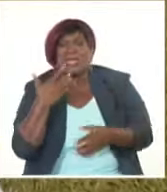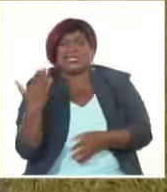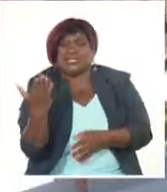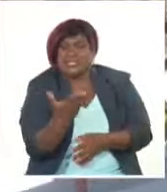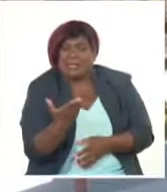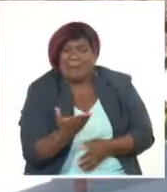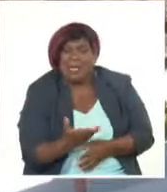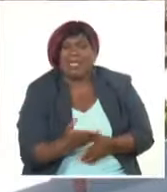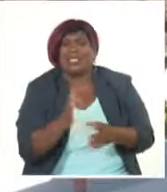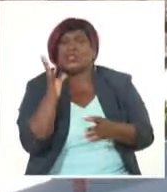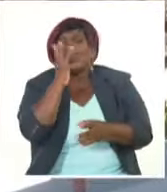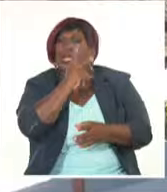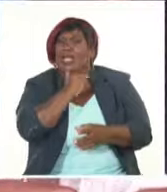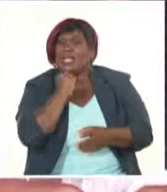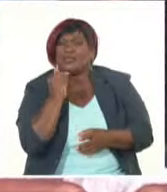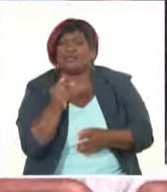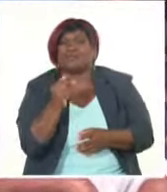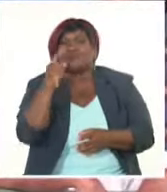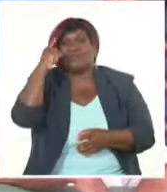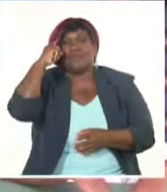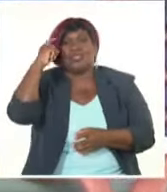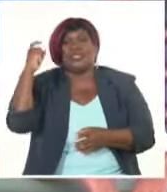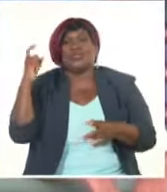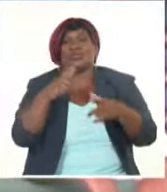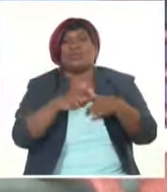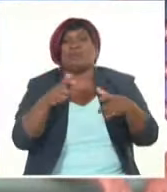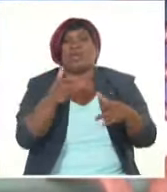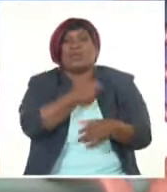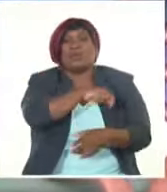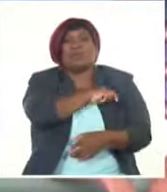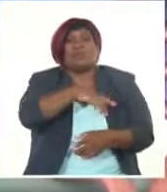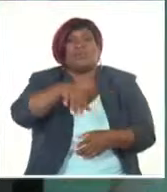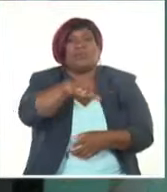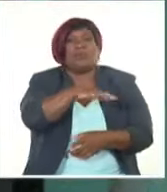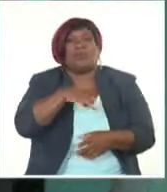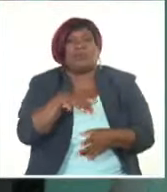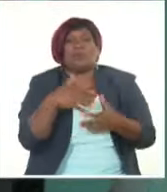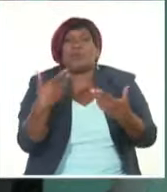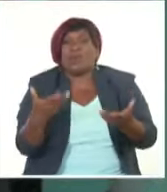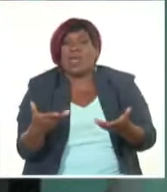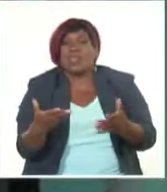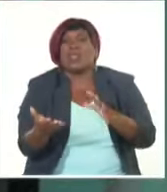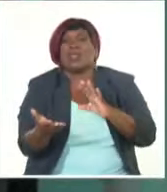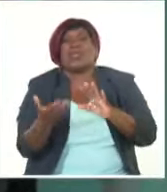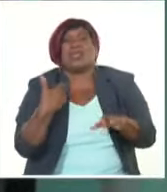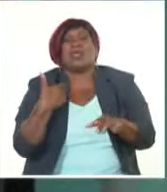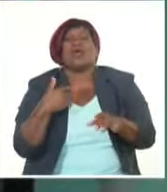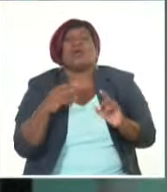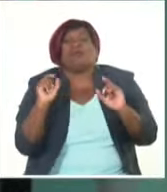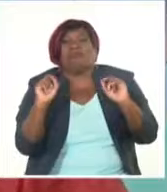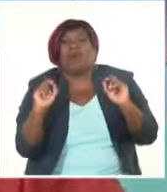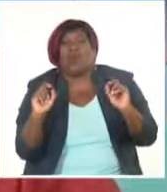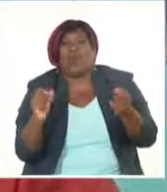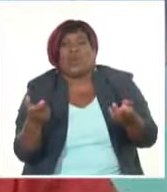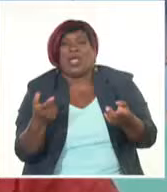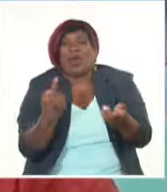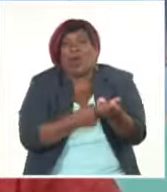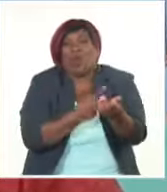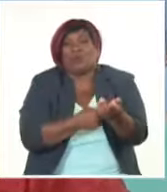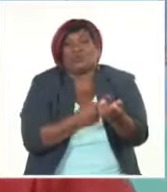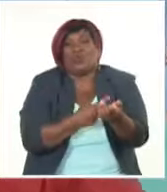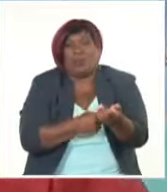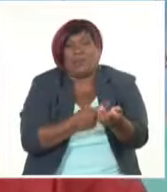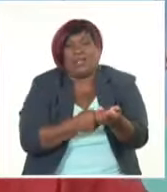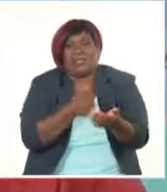buenas condiciones. Y el sueño mayor, la petición mayor del pueblo de Cabayguán es que se vuelvan a recuperar los juegos de la Serie Nacional como tradicionalmente se hacía en este